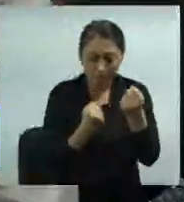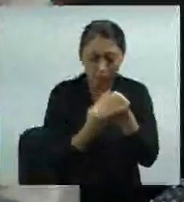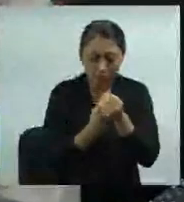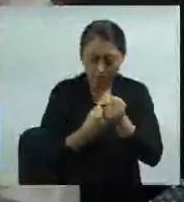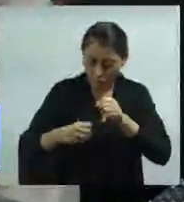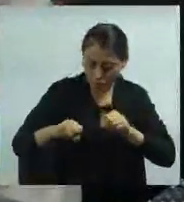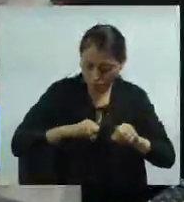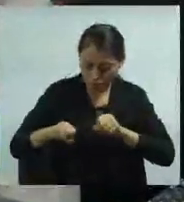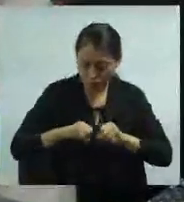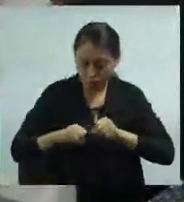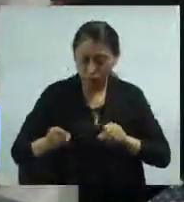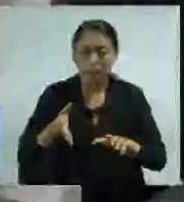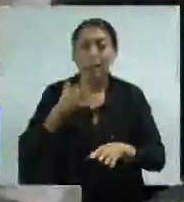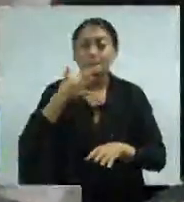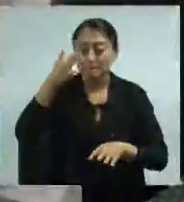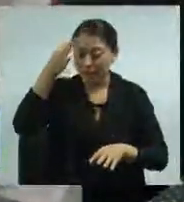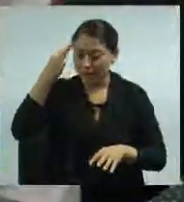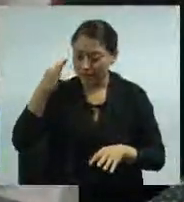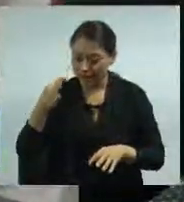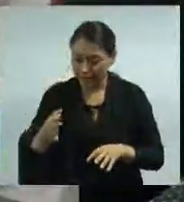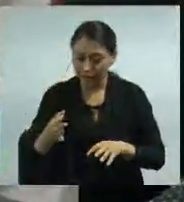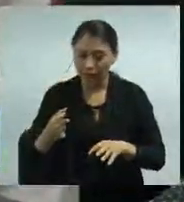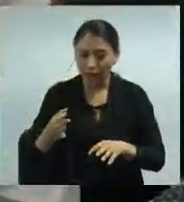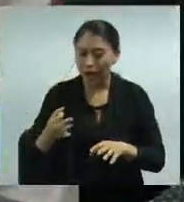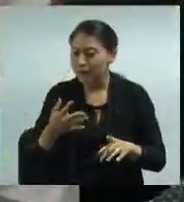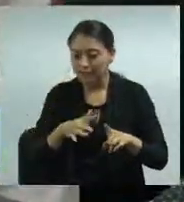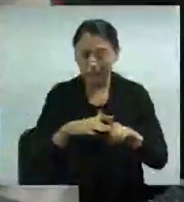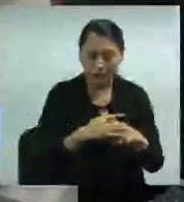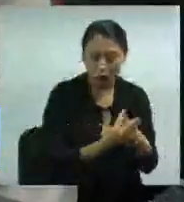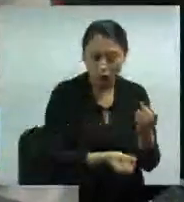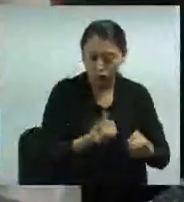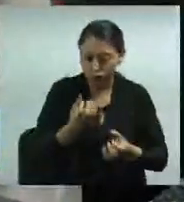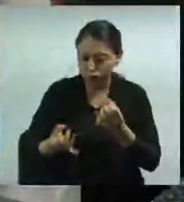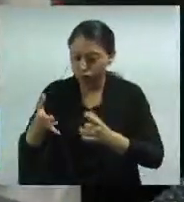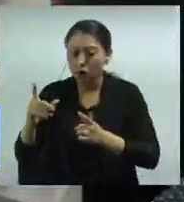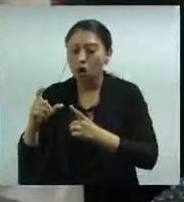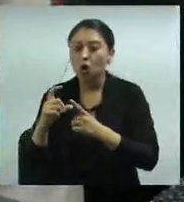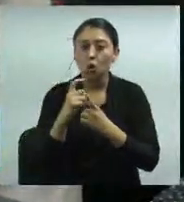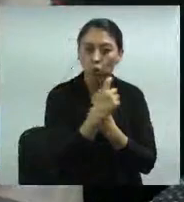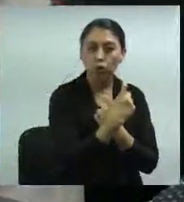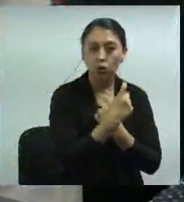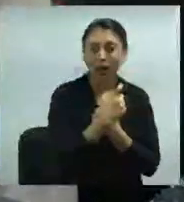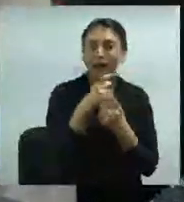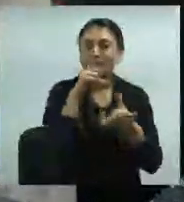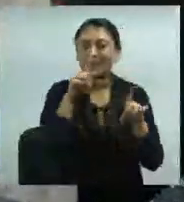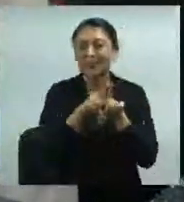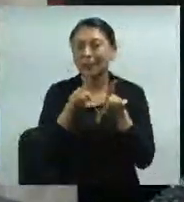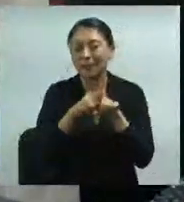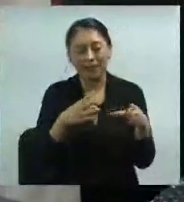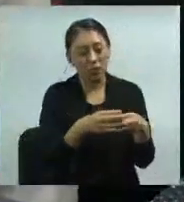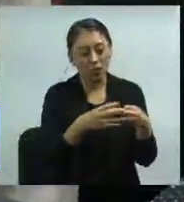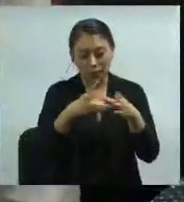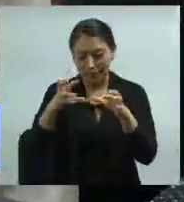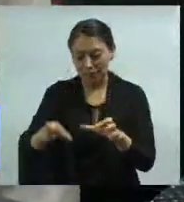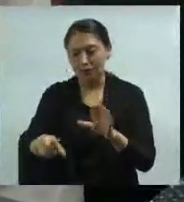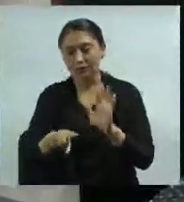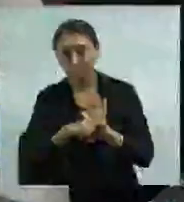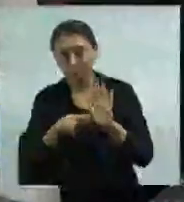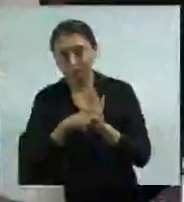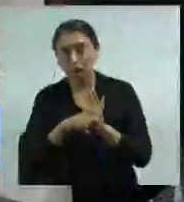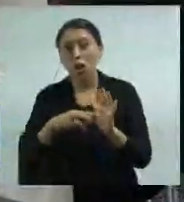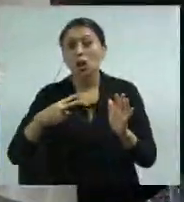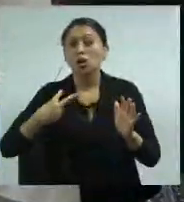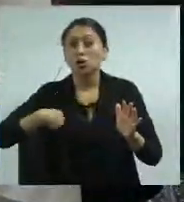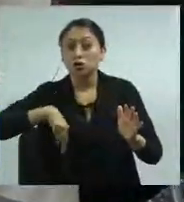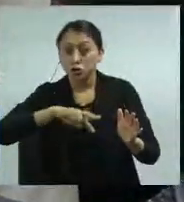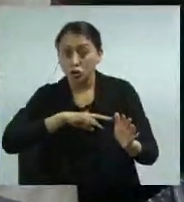las verdaderas causas de los incendios forestales es cultural y delincuencial. Aquí los que somos del monte